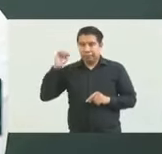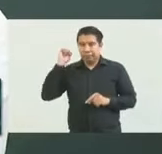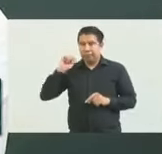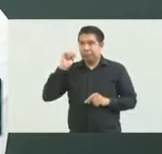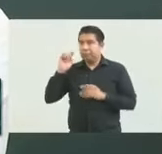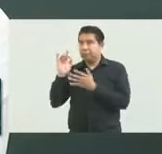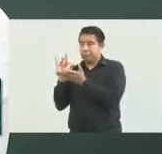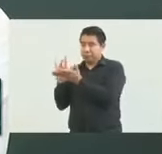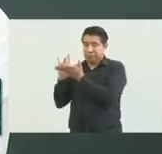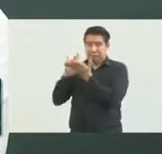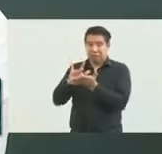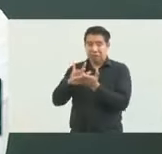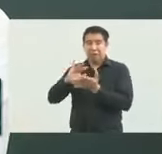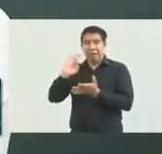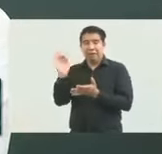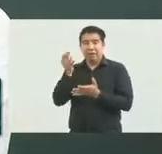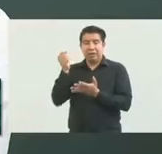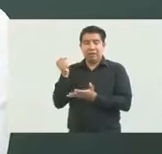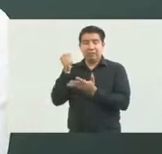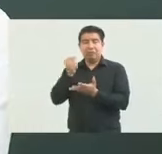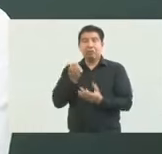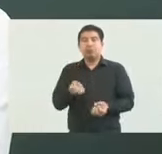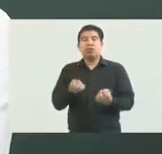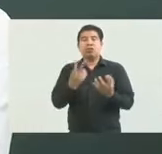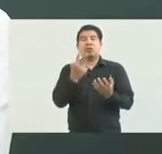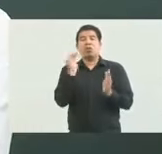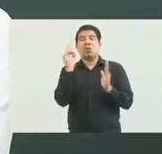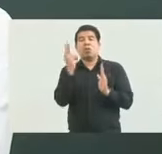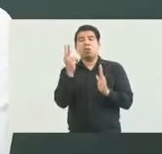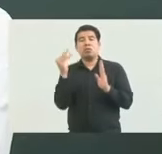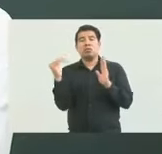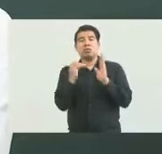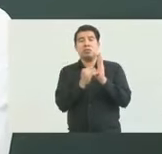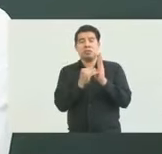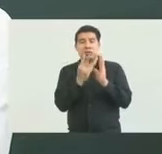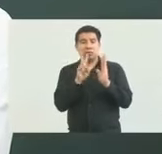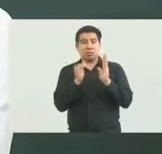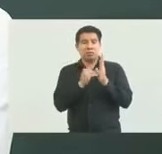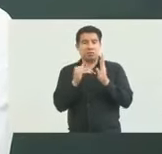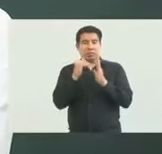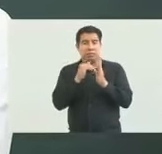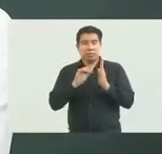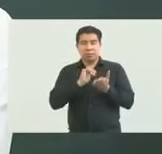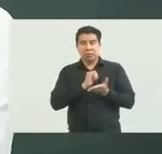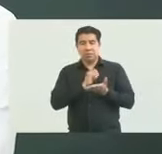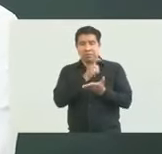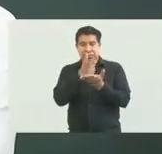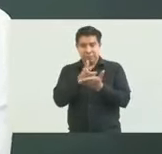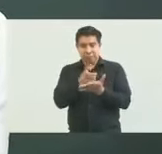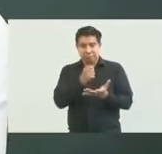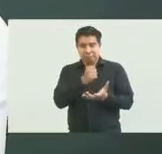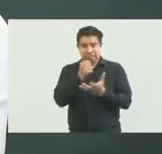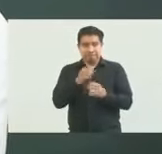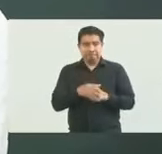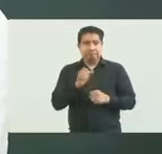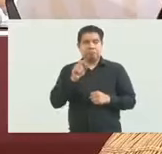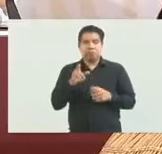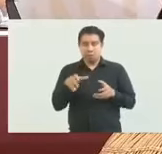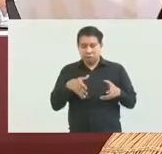federal de 2,000 millones de pesos, solo para